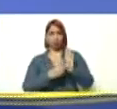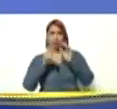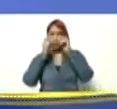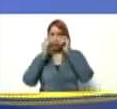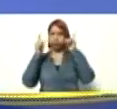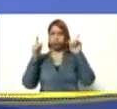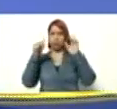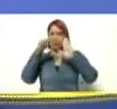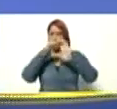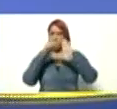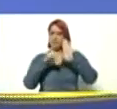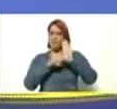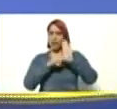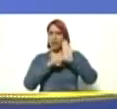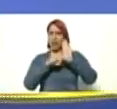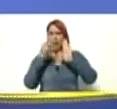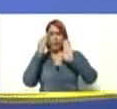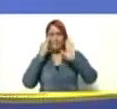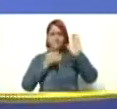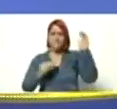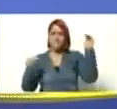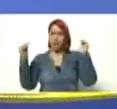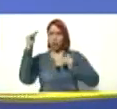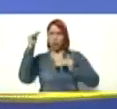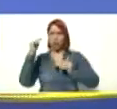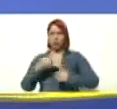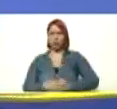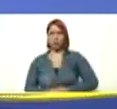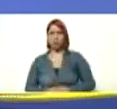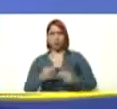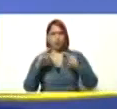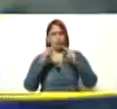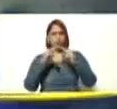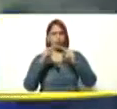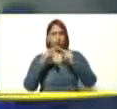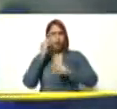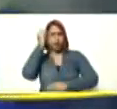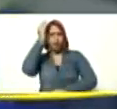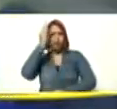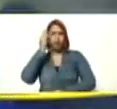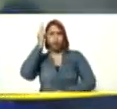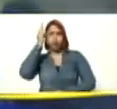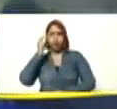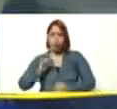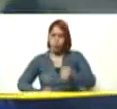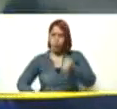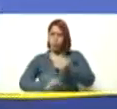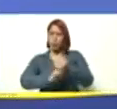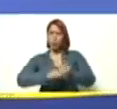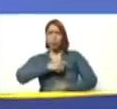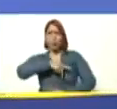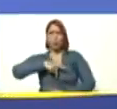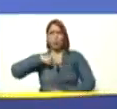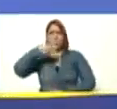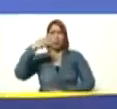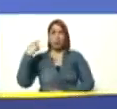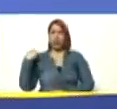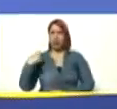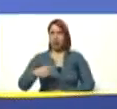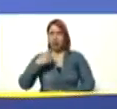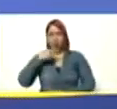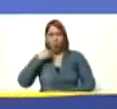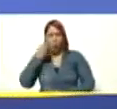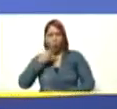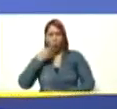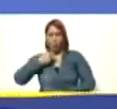el nivel de madurez, de conocimiento y el empuje y la pasión que tiene este